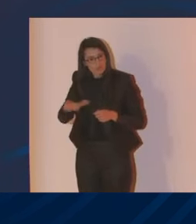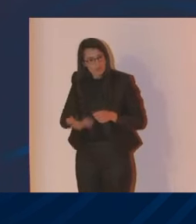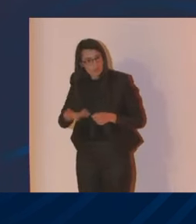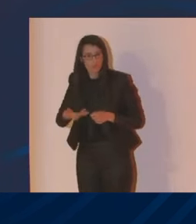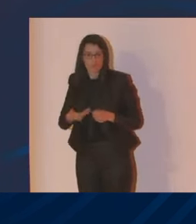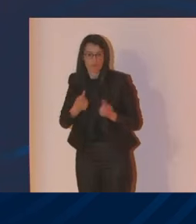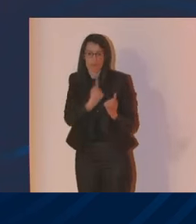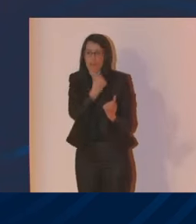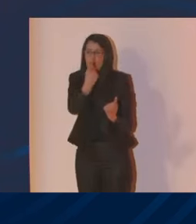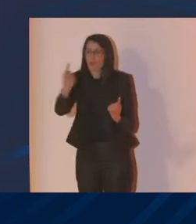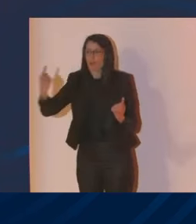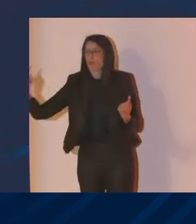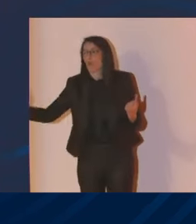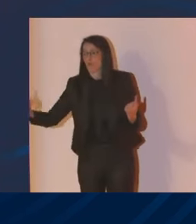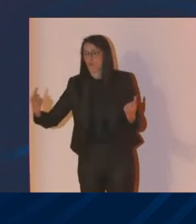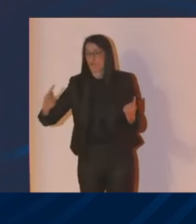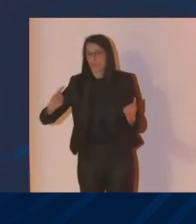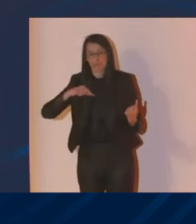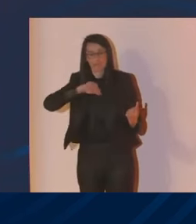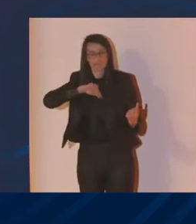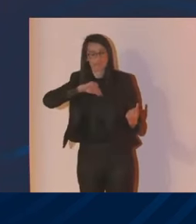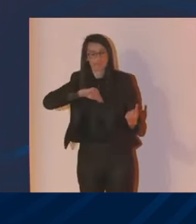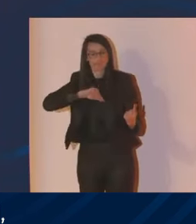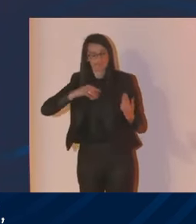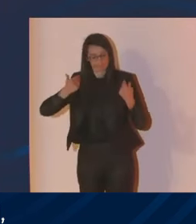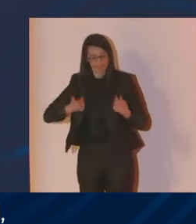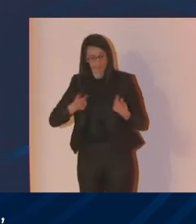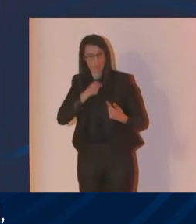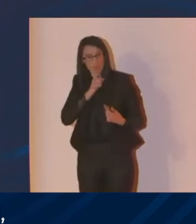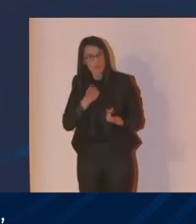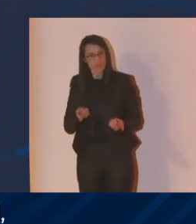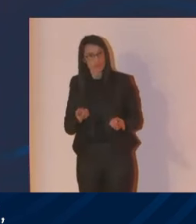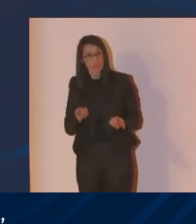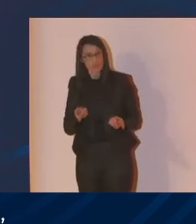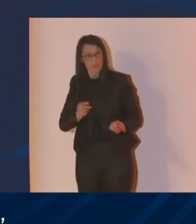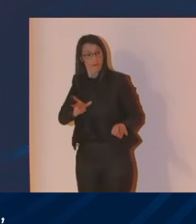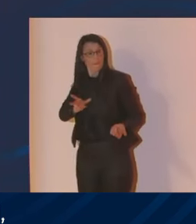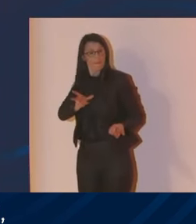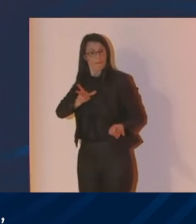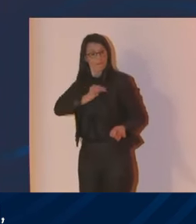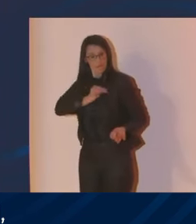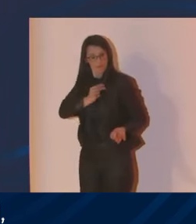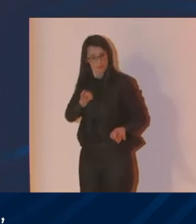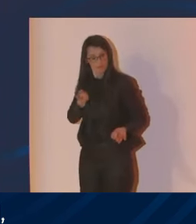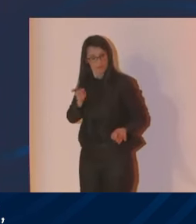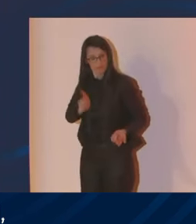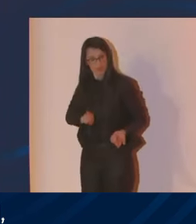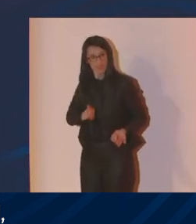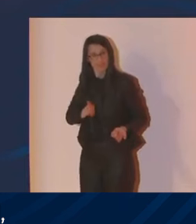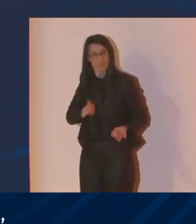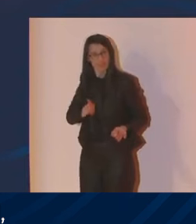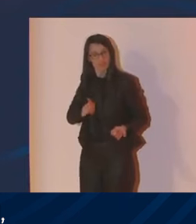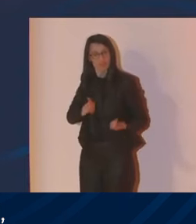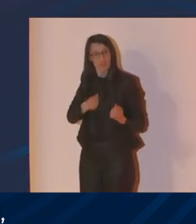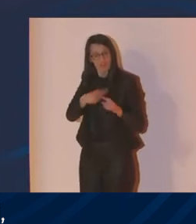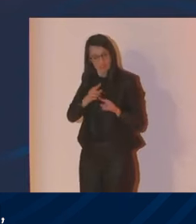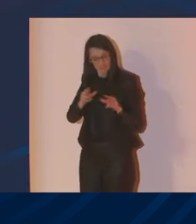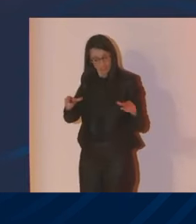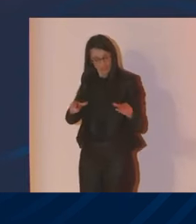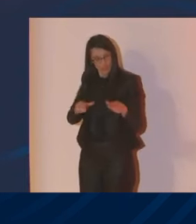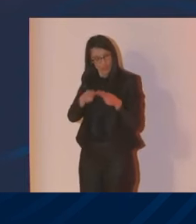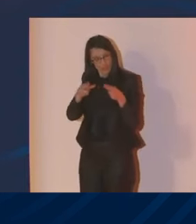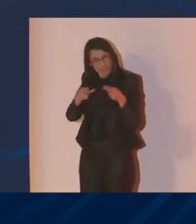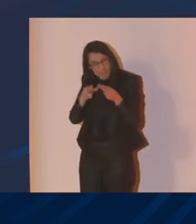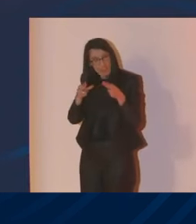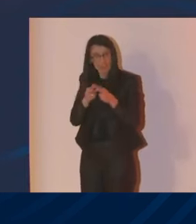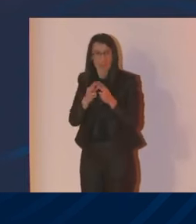nosotros seamos quienes somos. Y también premian la convicción de que lo social, aquello